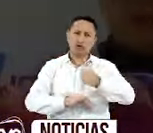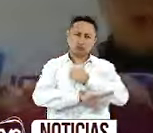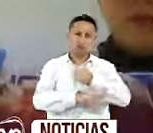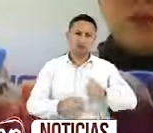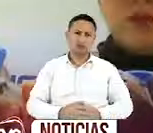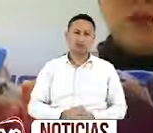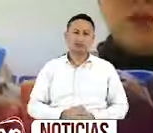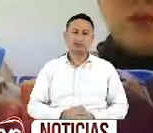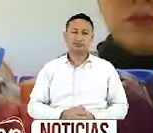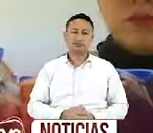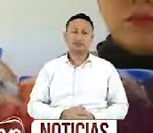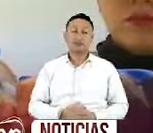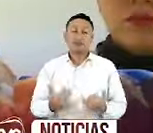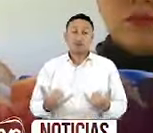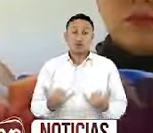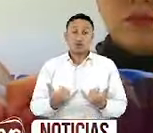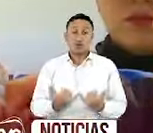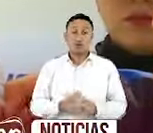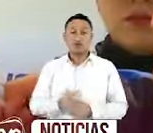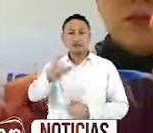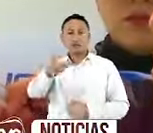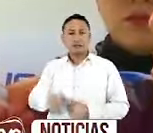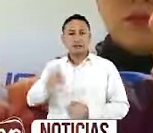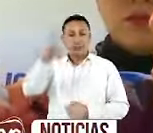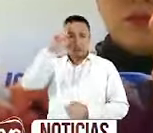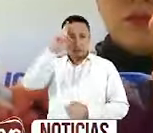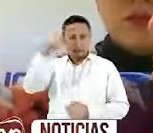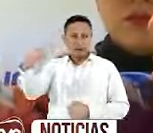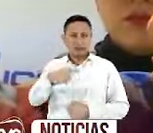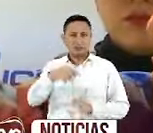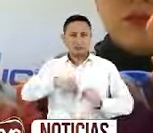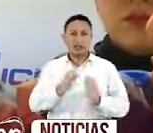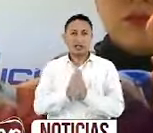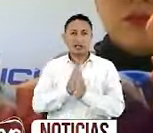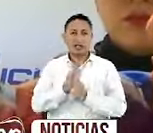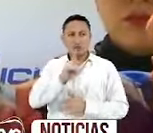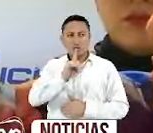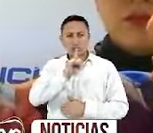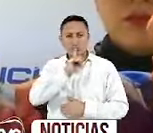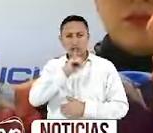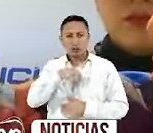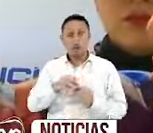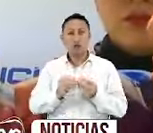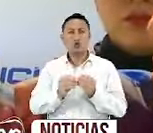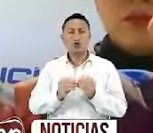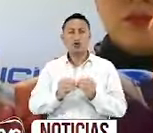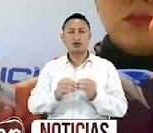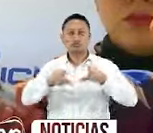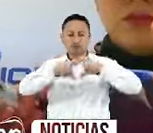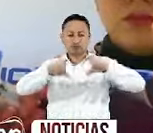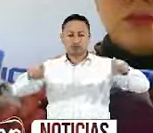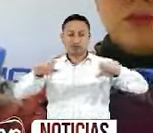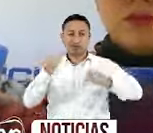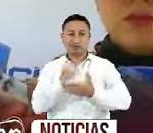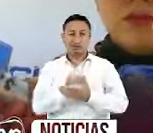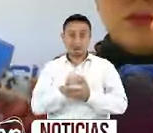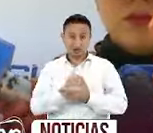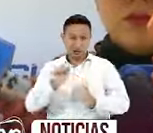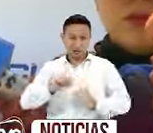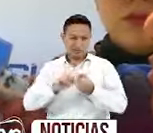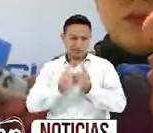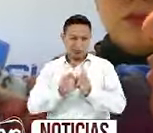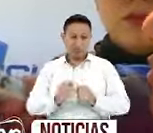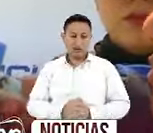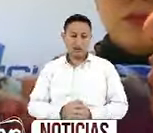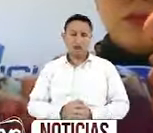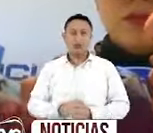La delincuencia hoy en día utiliza este tema para camuflar ciertos dígitos de tanto del número de operación como de placa, para